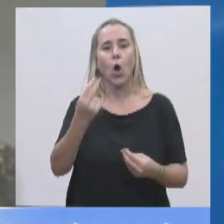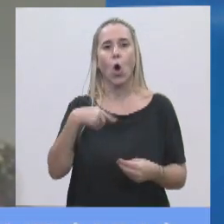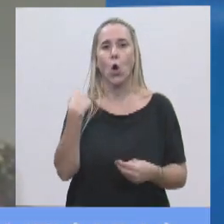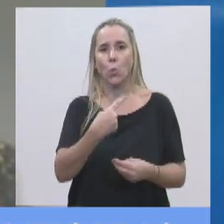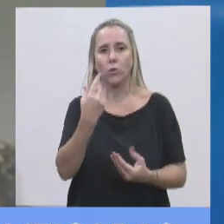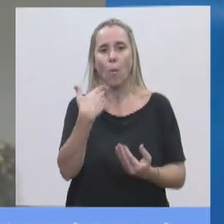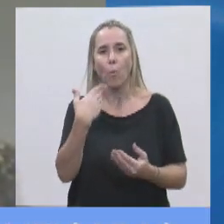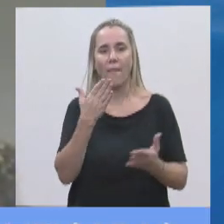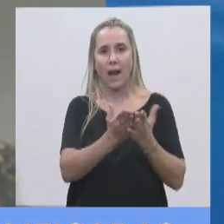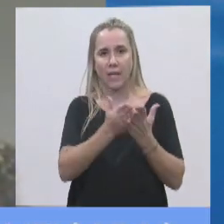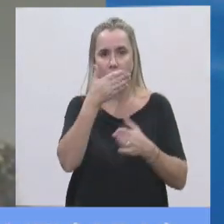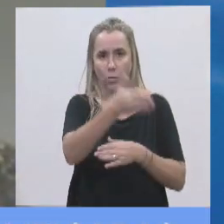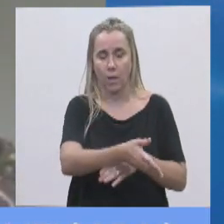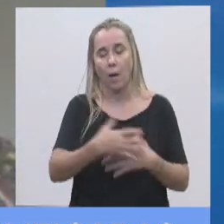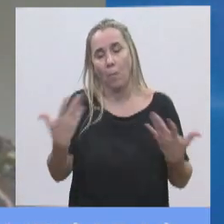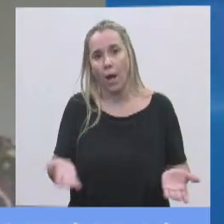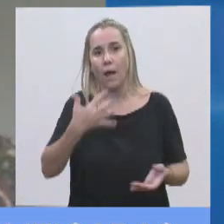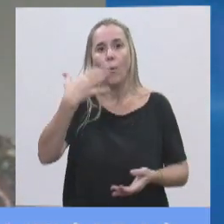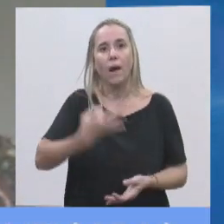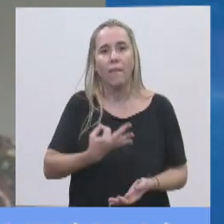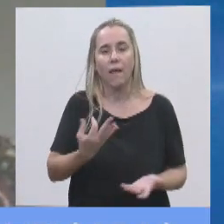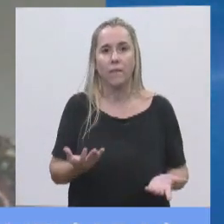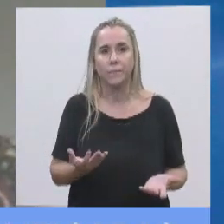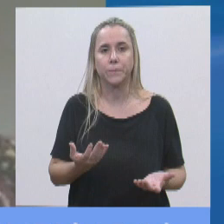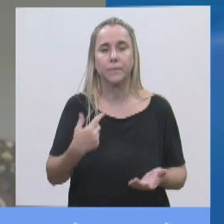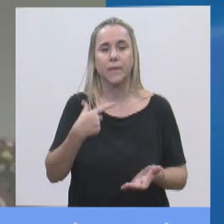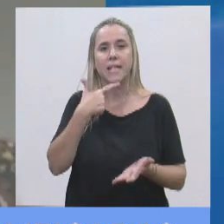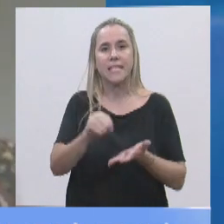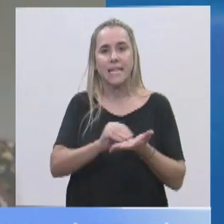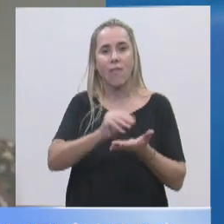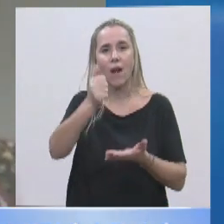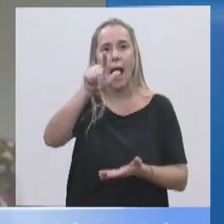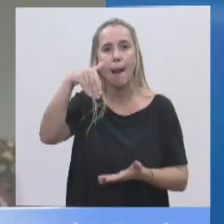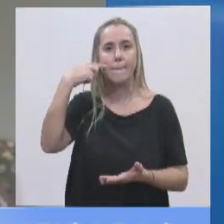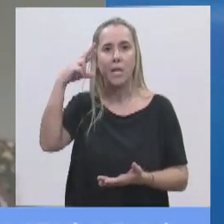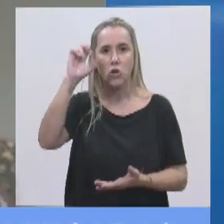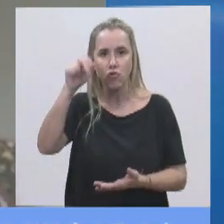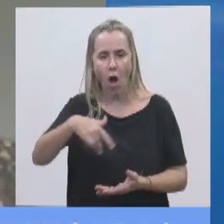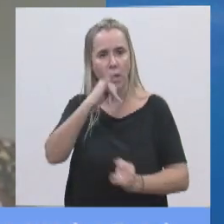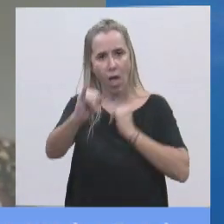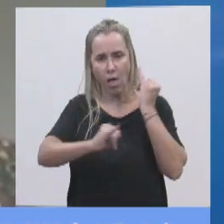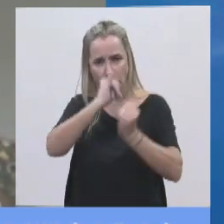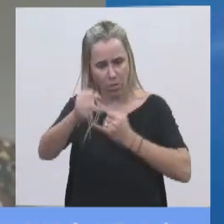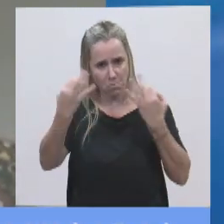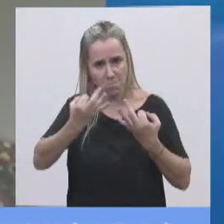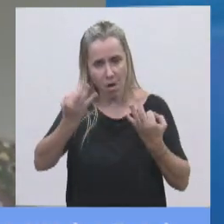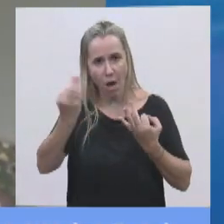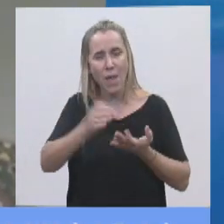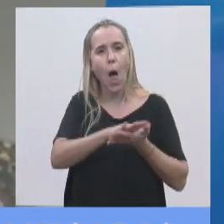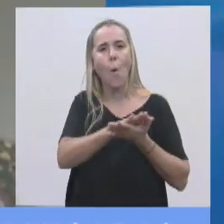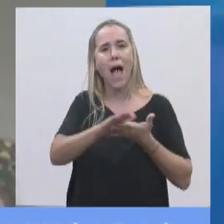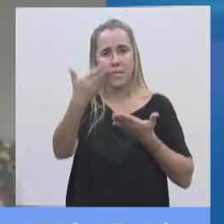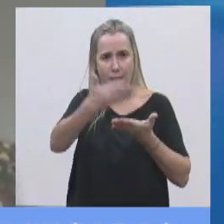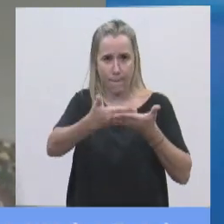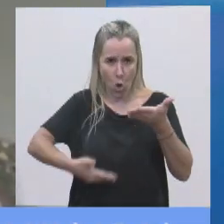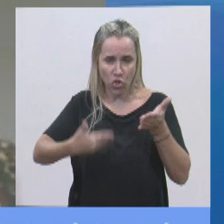puedan estudiar. Bueno, la verdad que la senadora Almirón explicó muy bien lo que es la base del